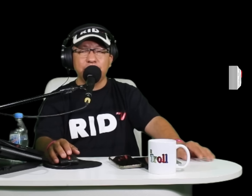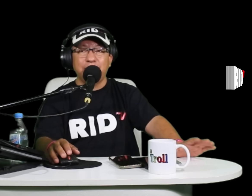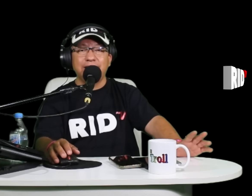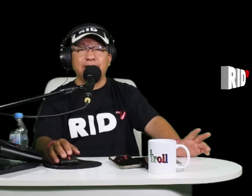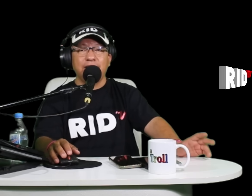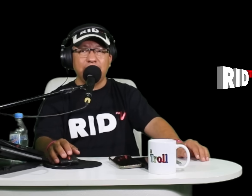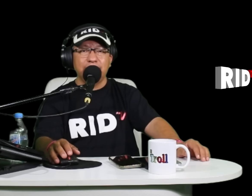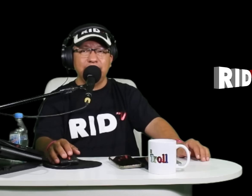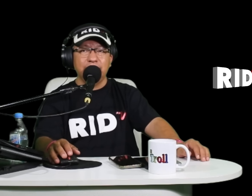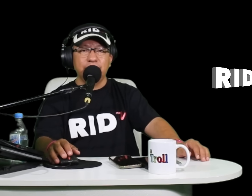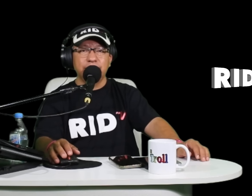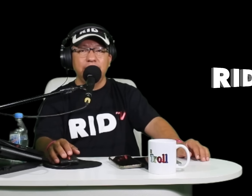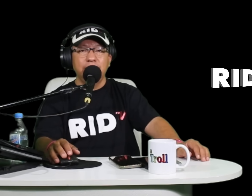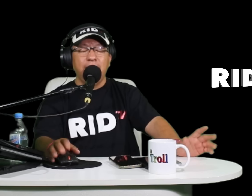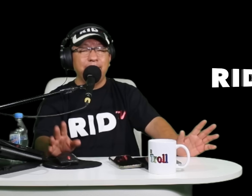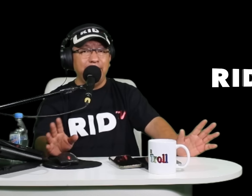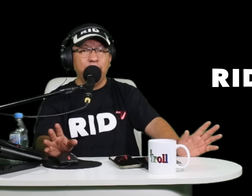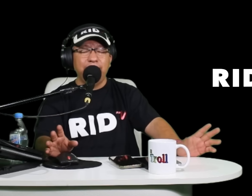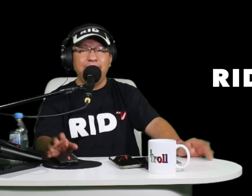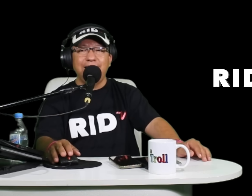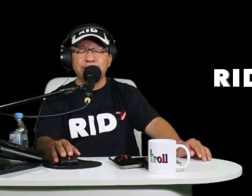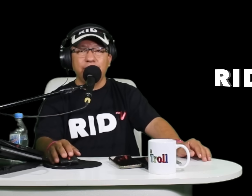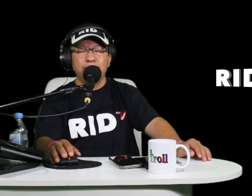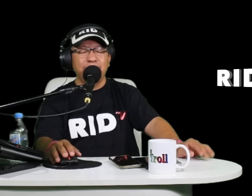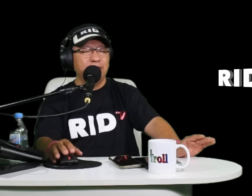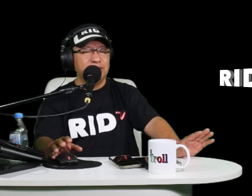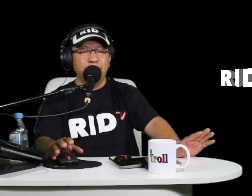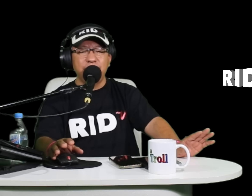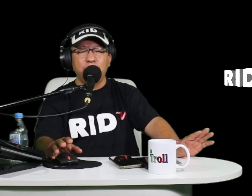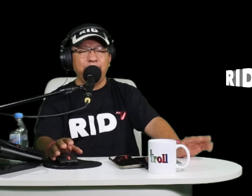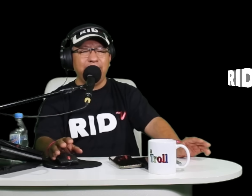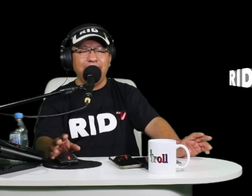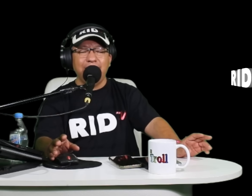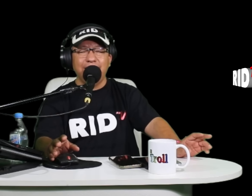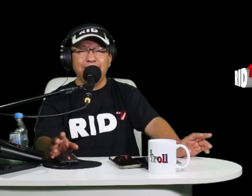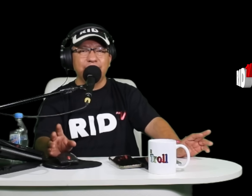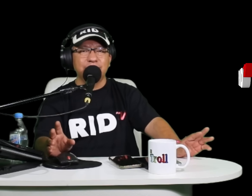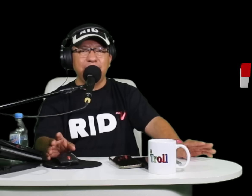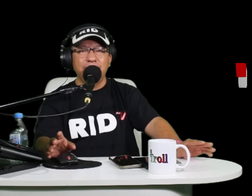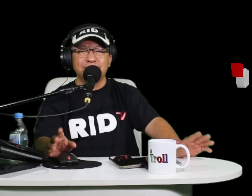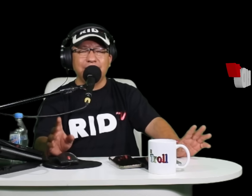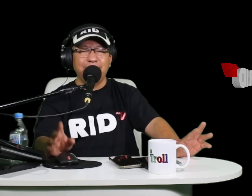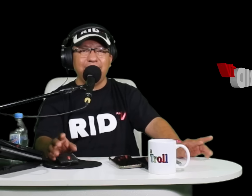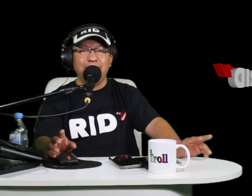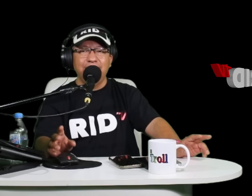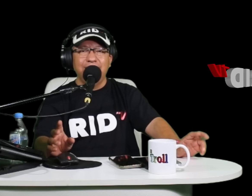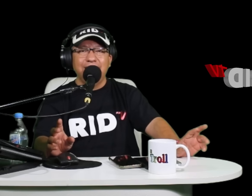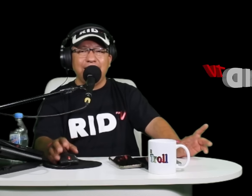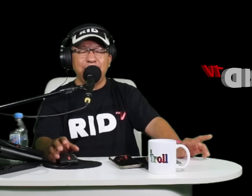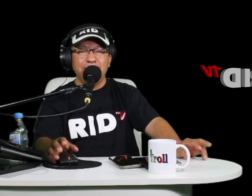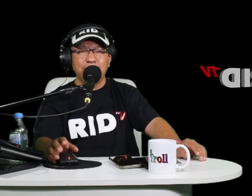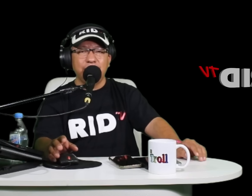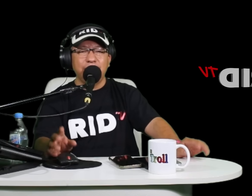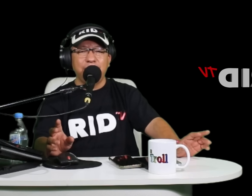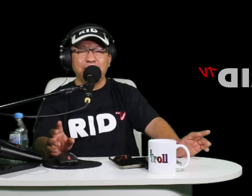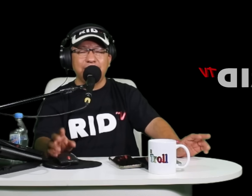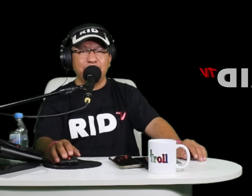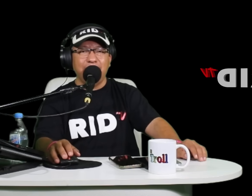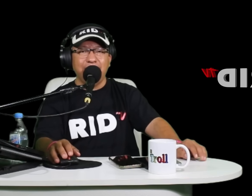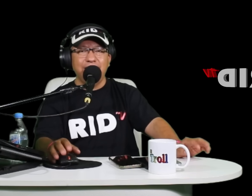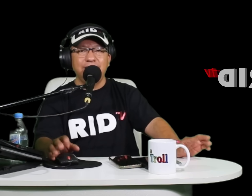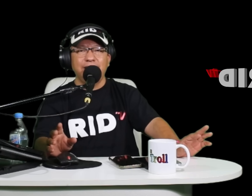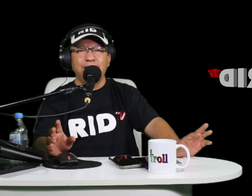candidatos platiqué con candidatos veo bien la elección no es lo mismo verla en los medios que verla caminando y